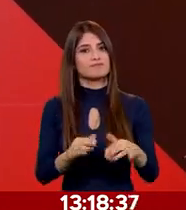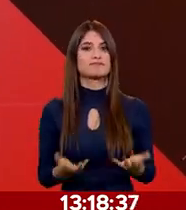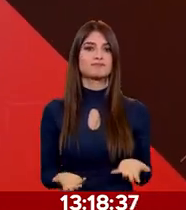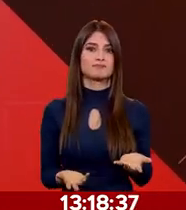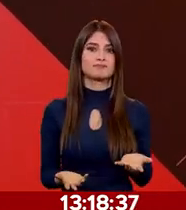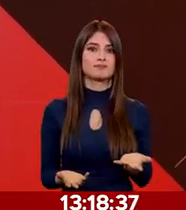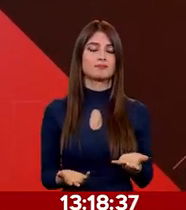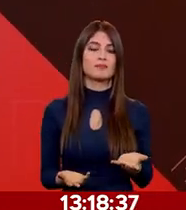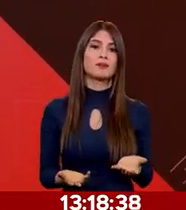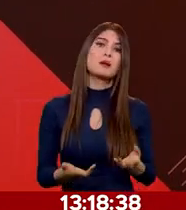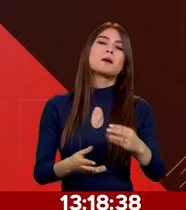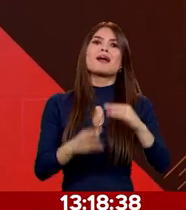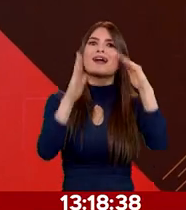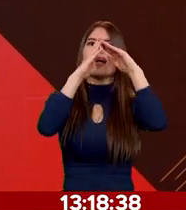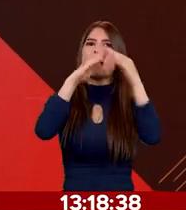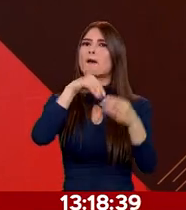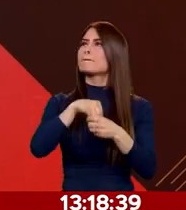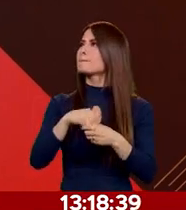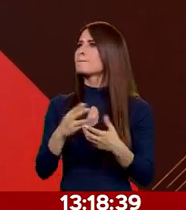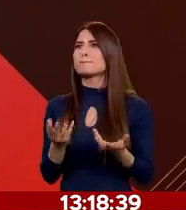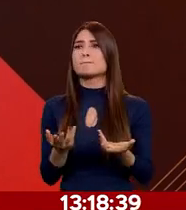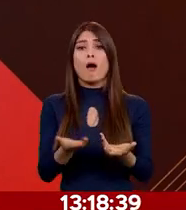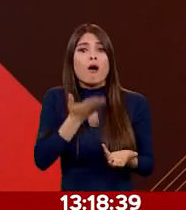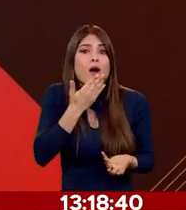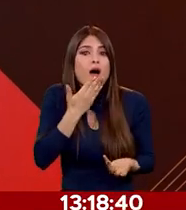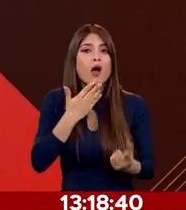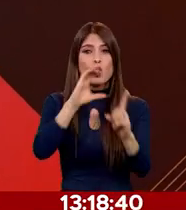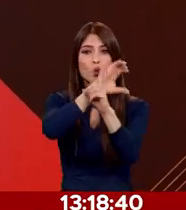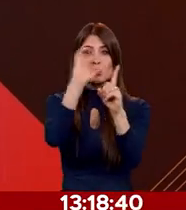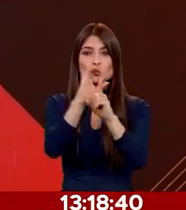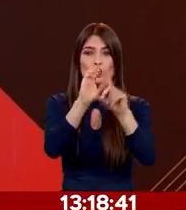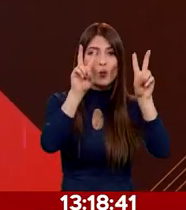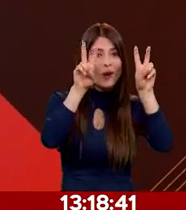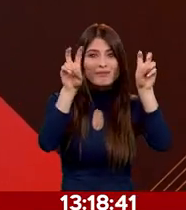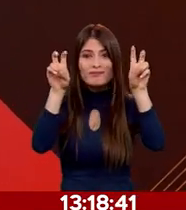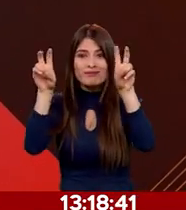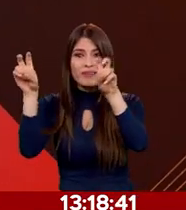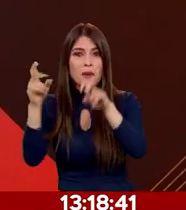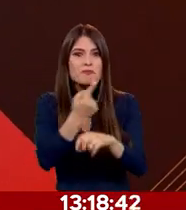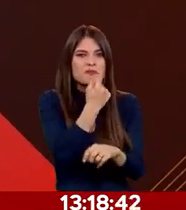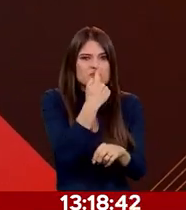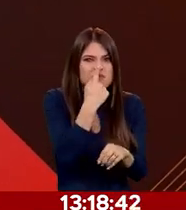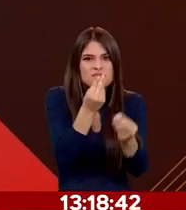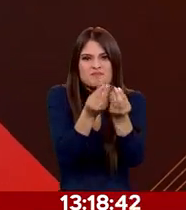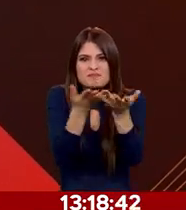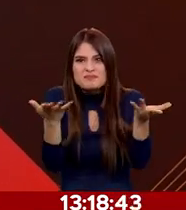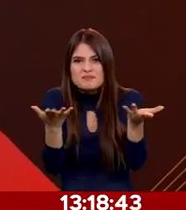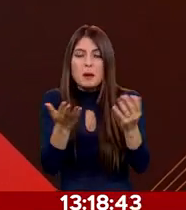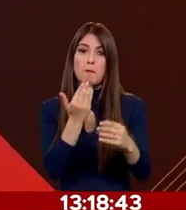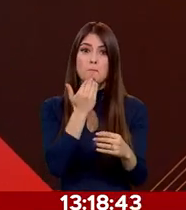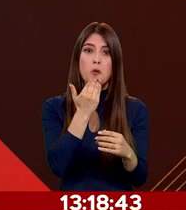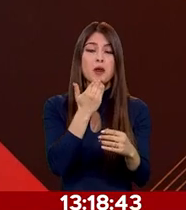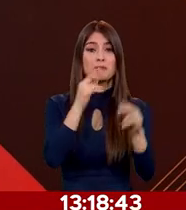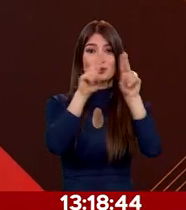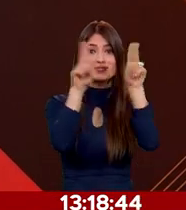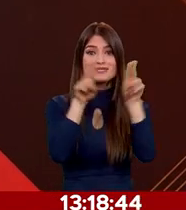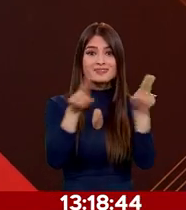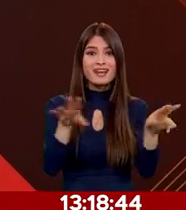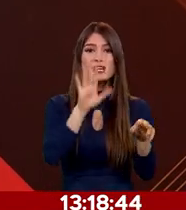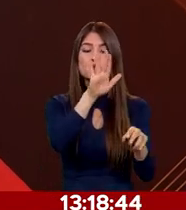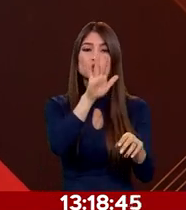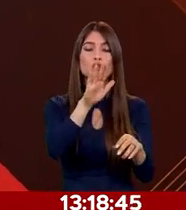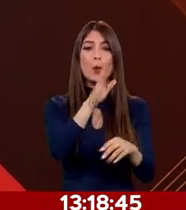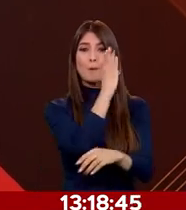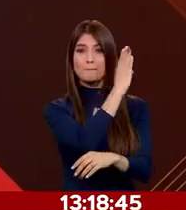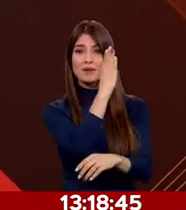de todas las ofertas que tenemos desde el sector de la cultura ver lo que hay en la red de bibliotecas públicas lo que tienen el arte del